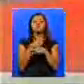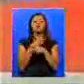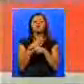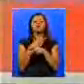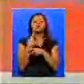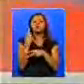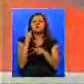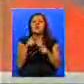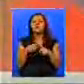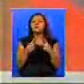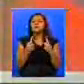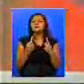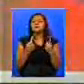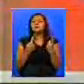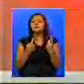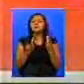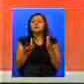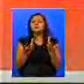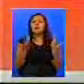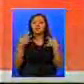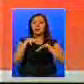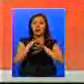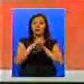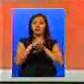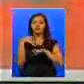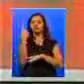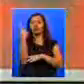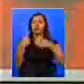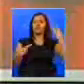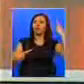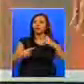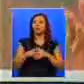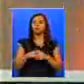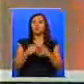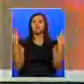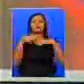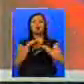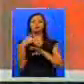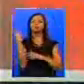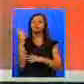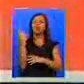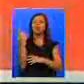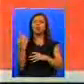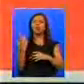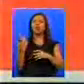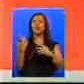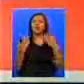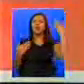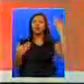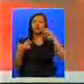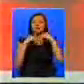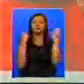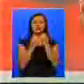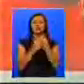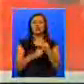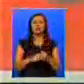no solamente la integración en el ámbito político, la integración en las políticas públicas sociales, la